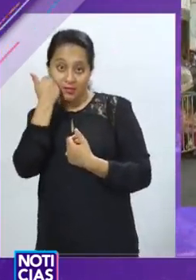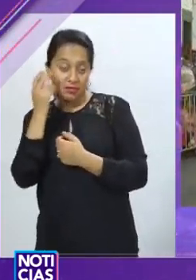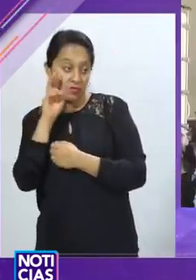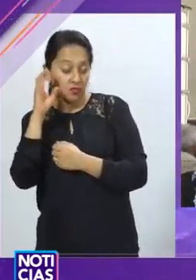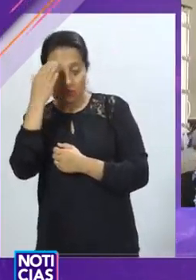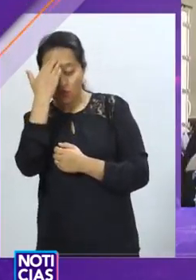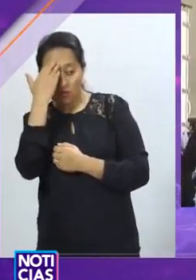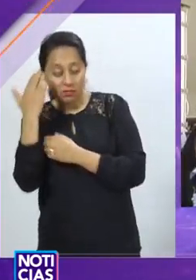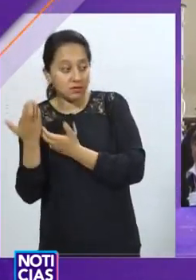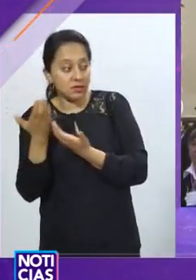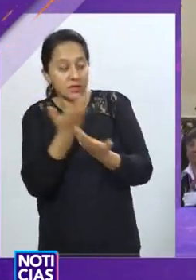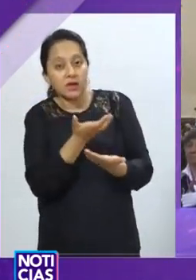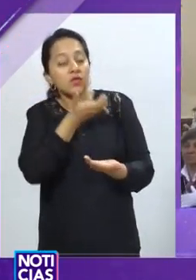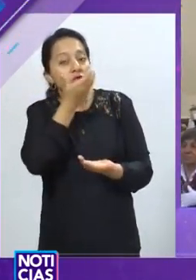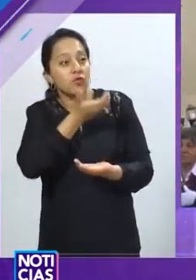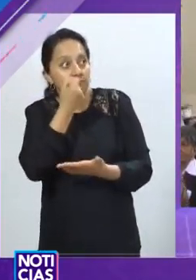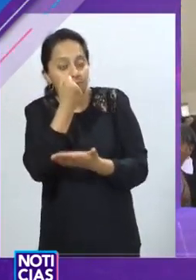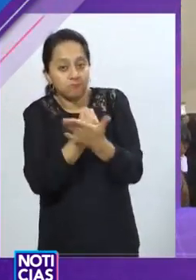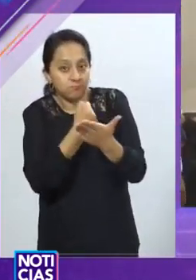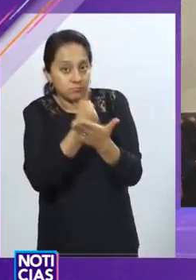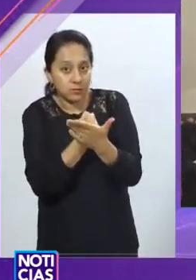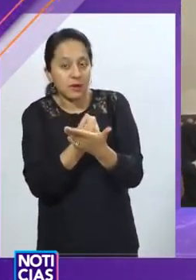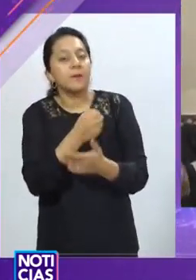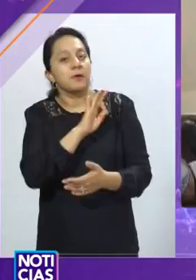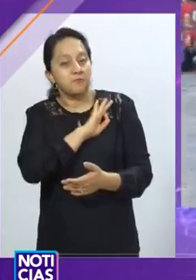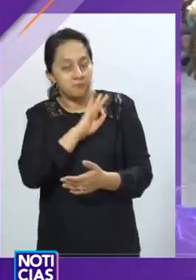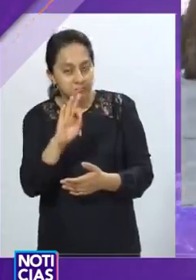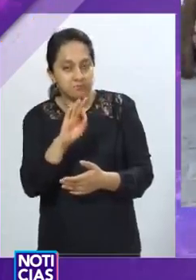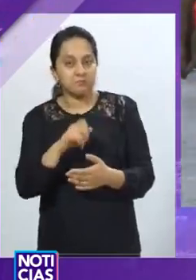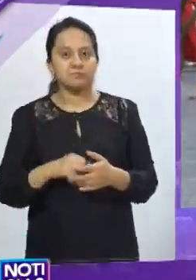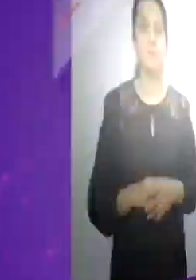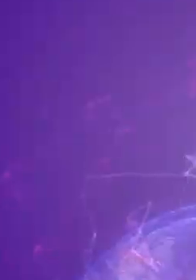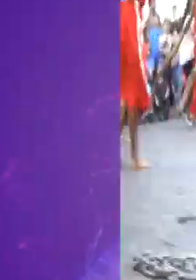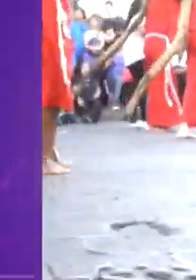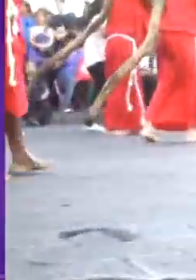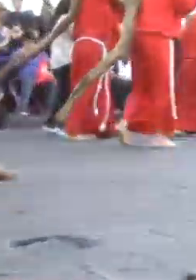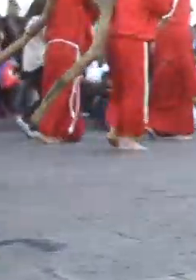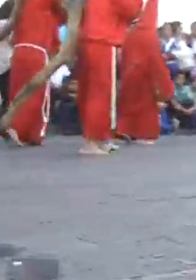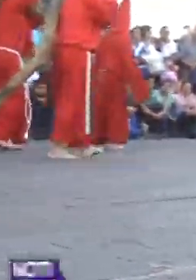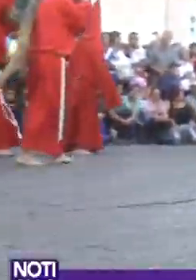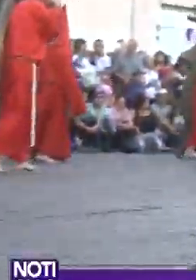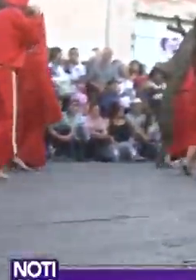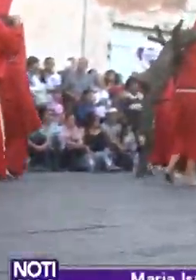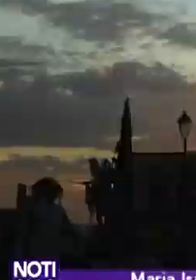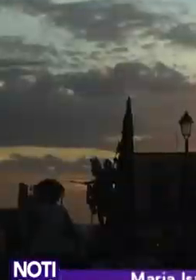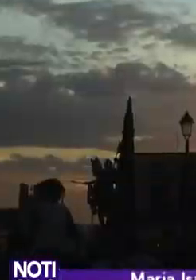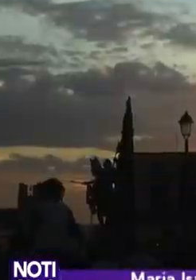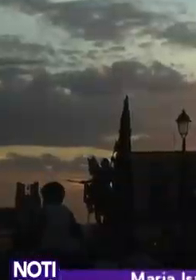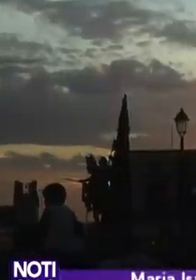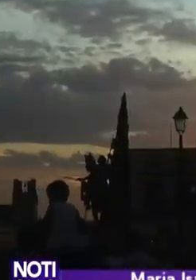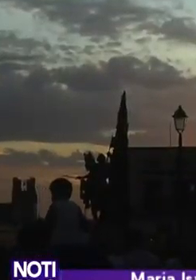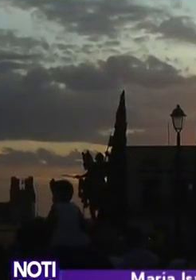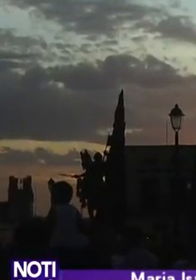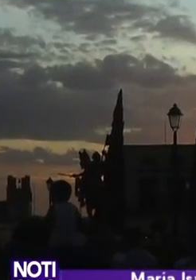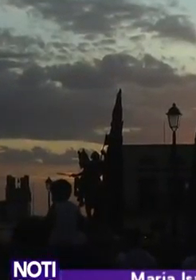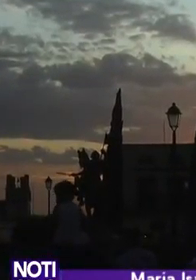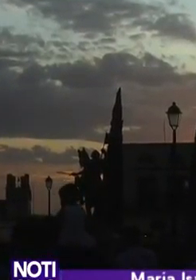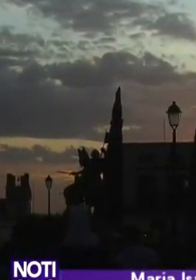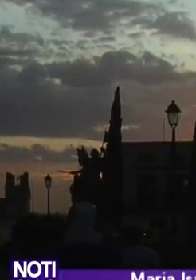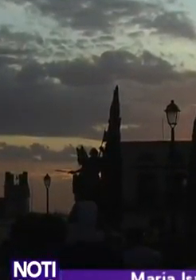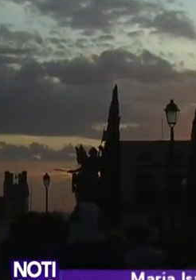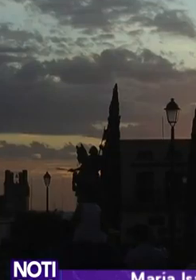interesados en conocer y reforzar sus tradiciones, pero sobre todo su fe. Con imágenes de Omar Alejo, informó para RTQ, María